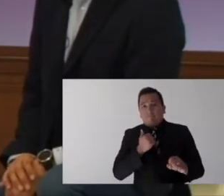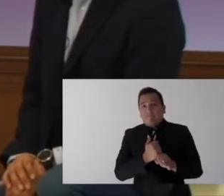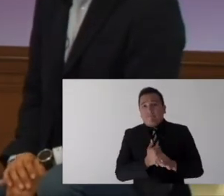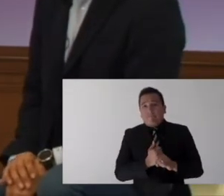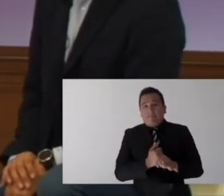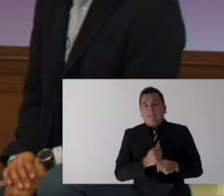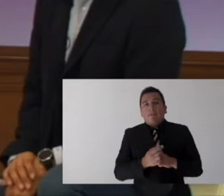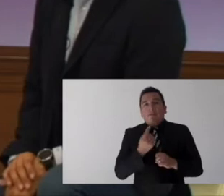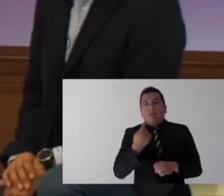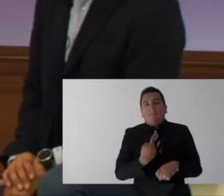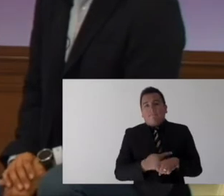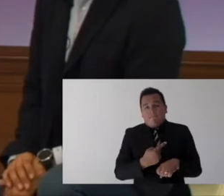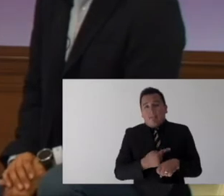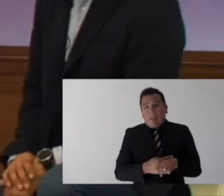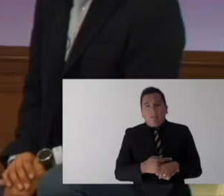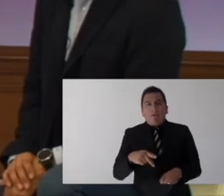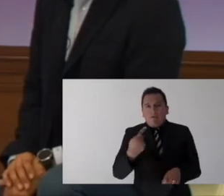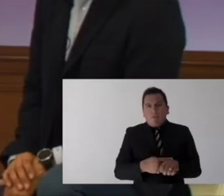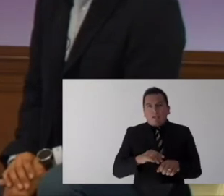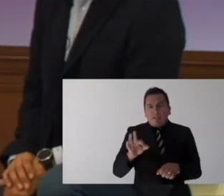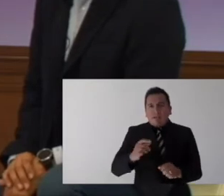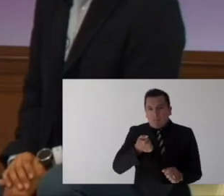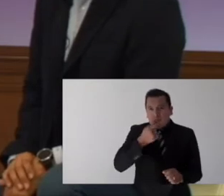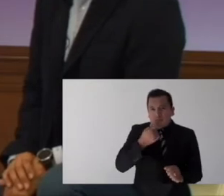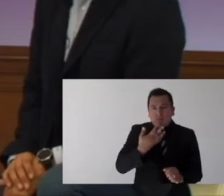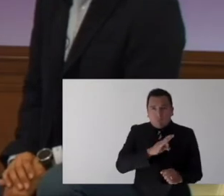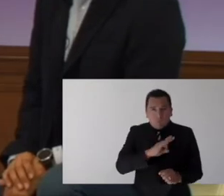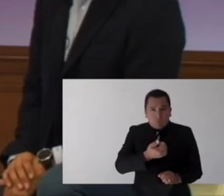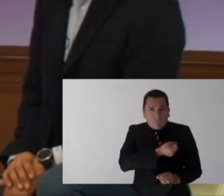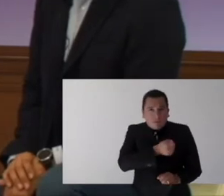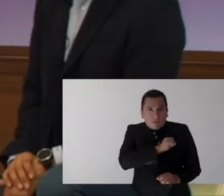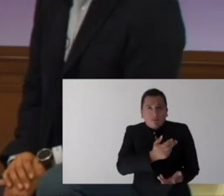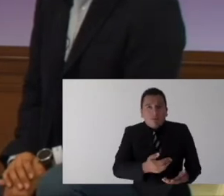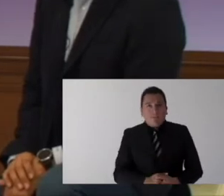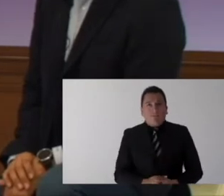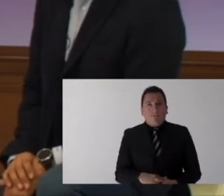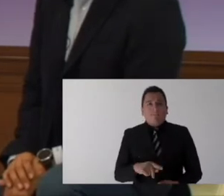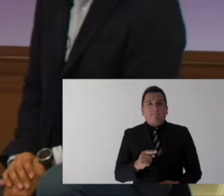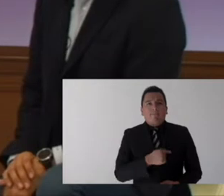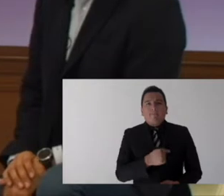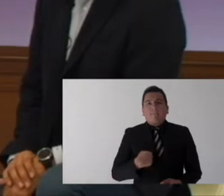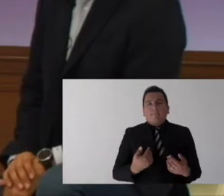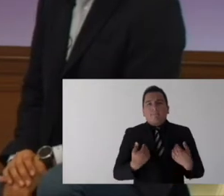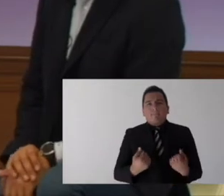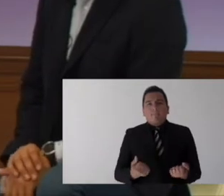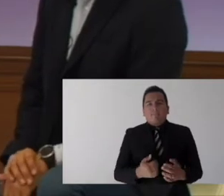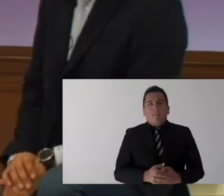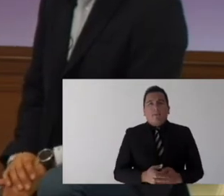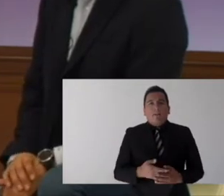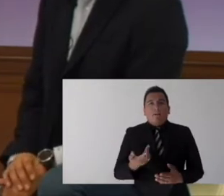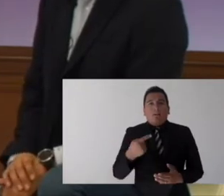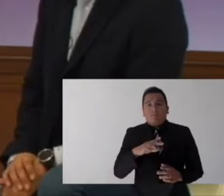por enfermedades prevenibles. Y lo que nos parecía inaudito, pues, es que, primero, no tienen capacidad de organización,